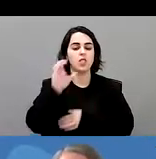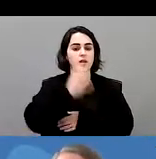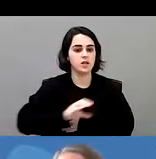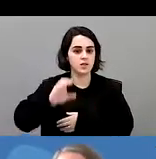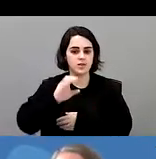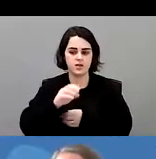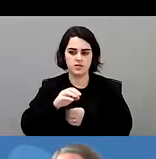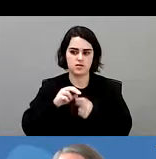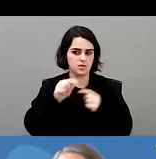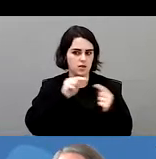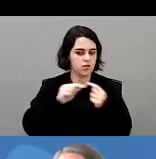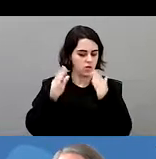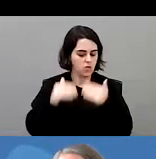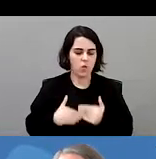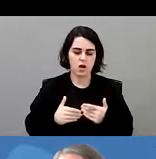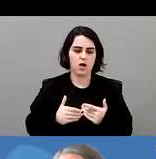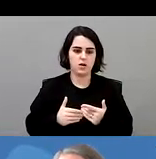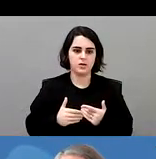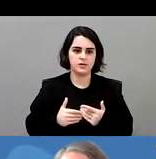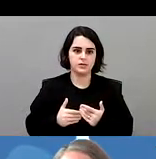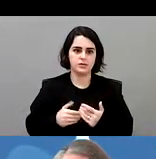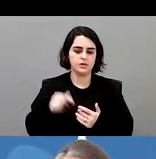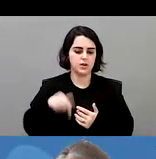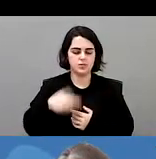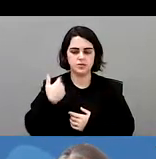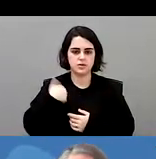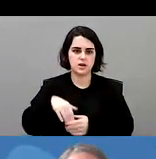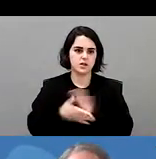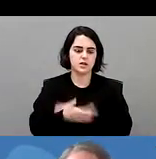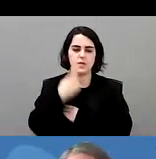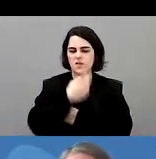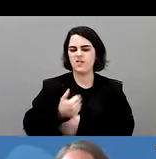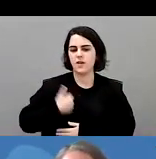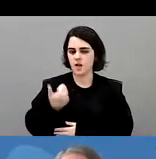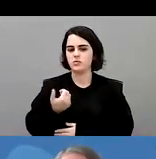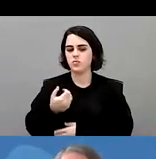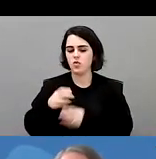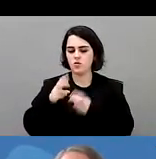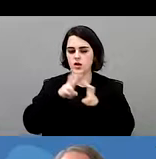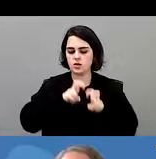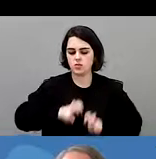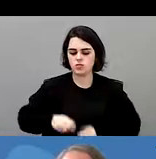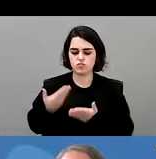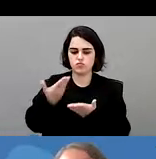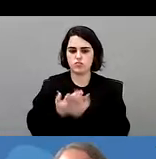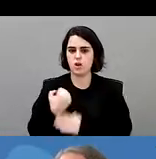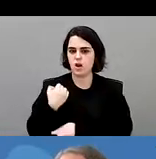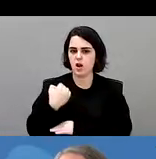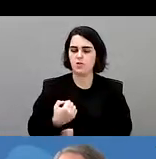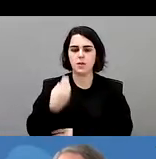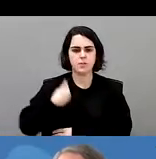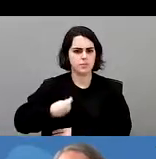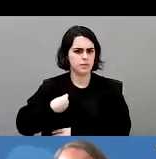debate sobre este tema. Esto ya se entiende que es un falso mito, hay estudios que lo avalan, entonces ni